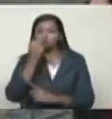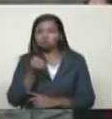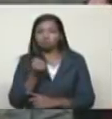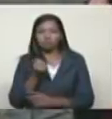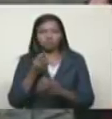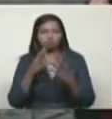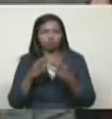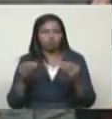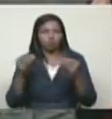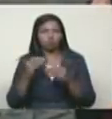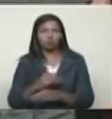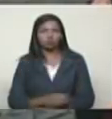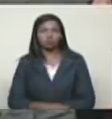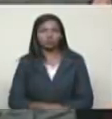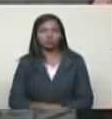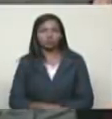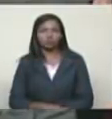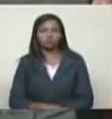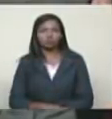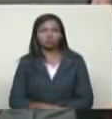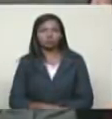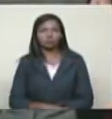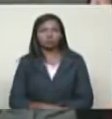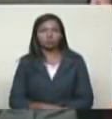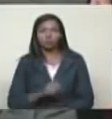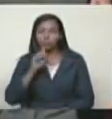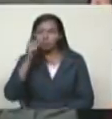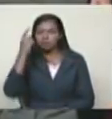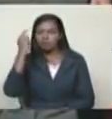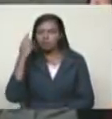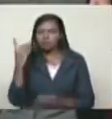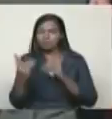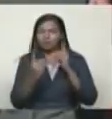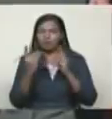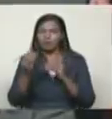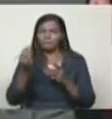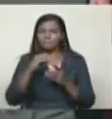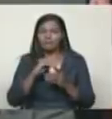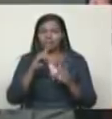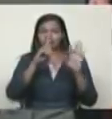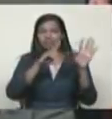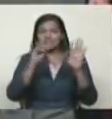entendiéndonos. He promovido el diálogo, ustedes saben, más de 600 veces.